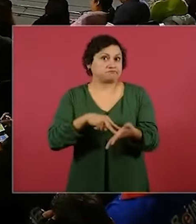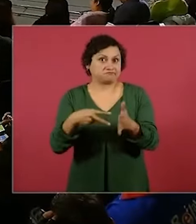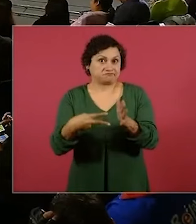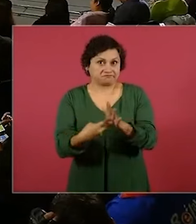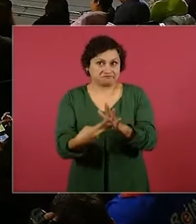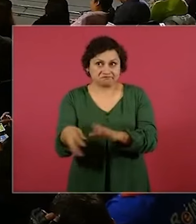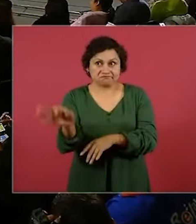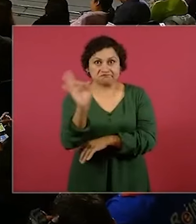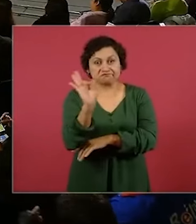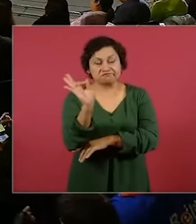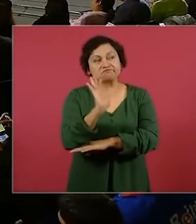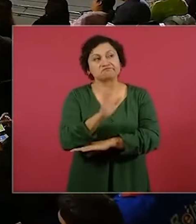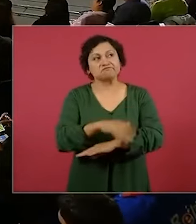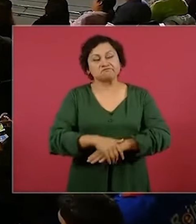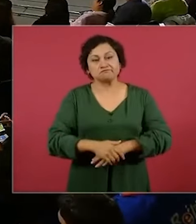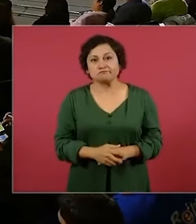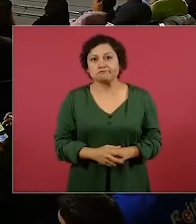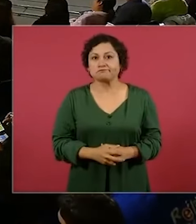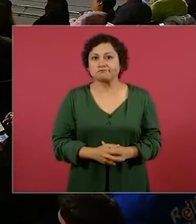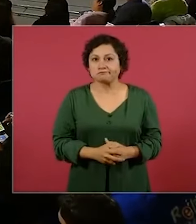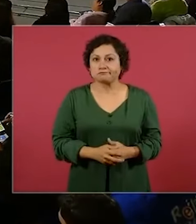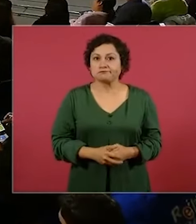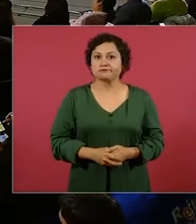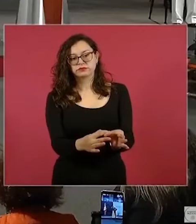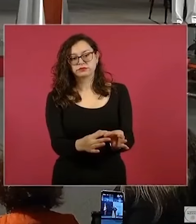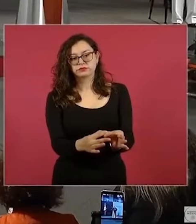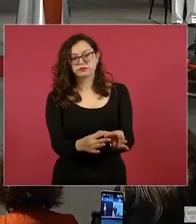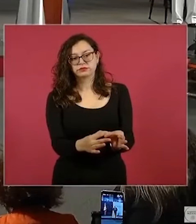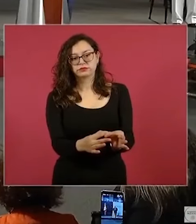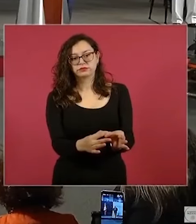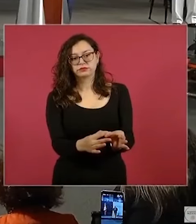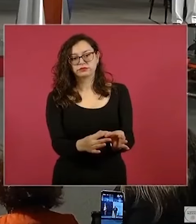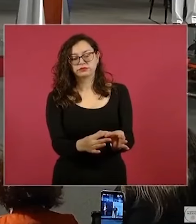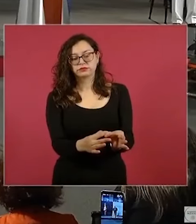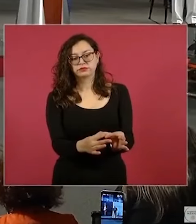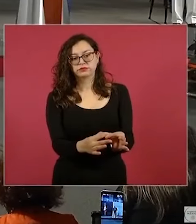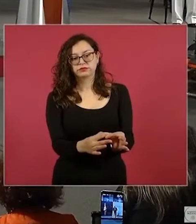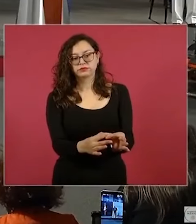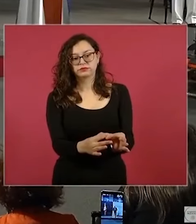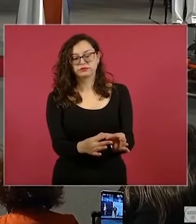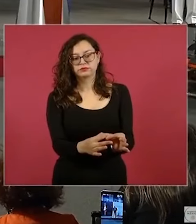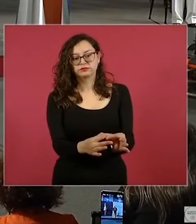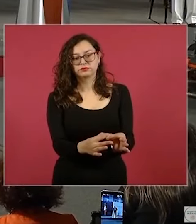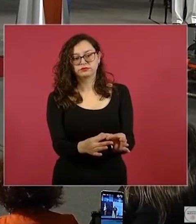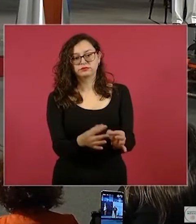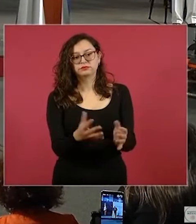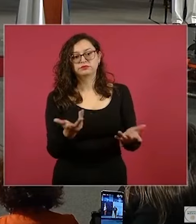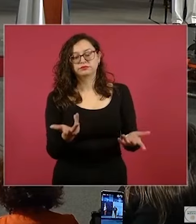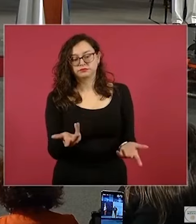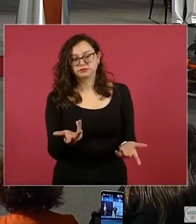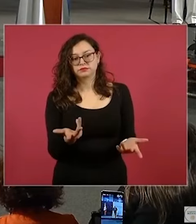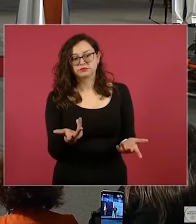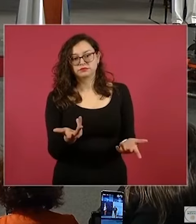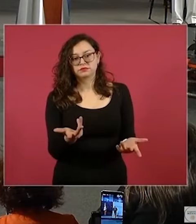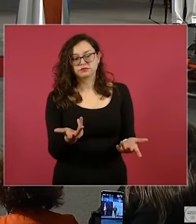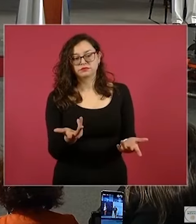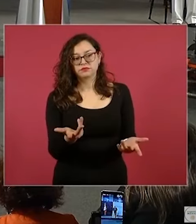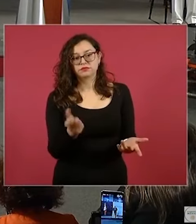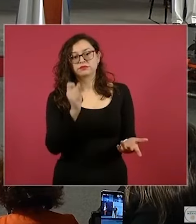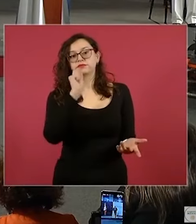hecho habría sido negarlo o empezar con indirectas a pintar su raya. Sereno firmó dos decretos con los que entra en vigor la ley sobre el derecho de los